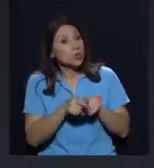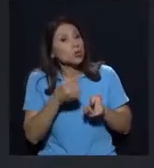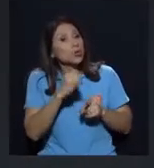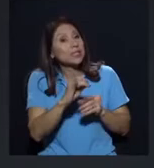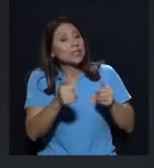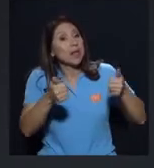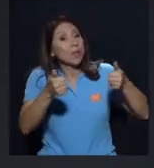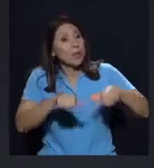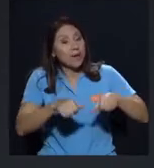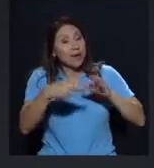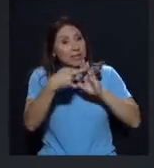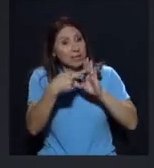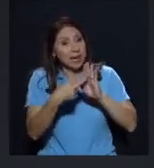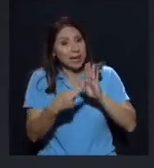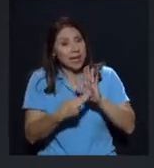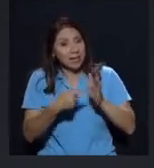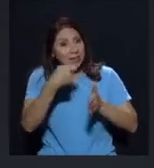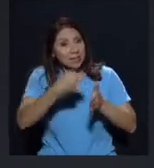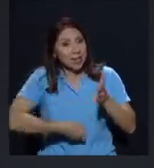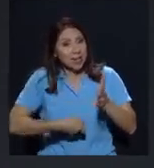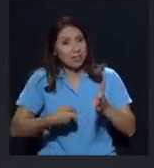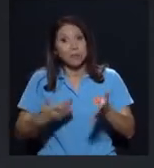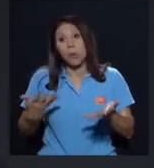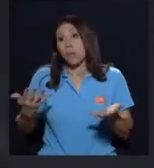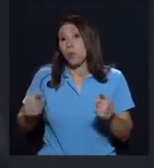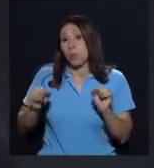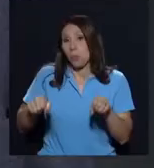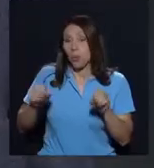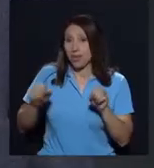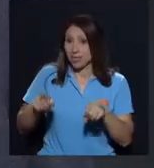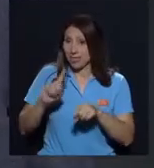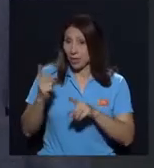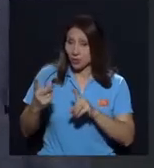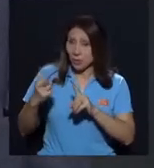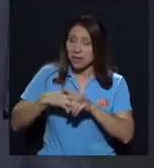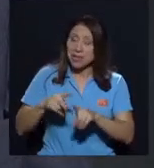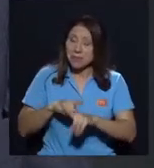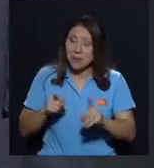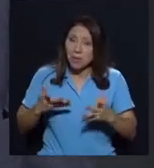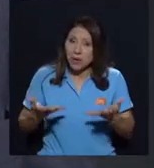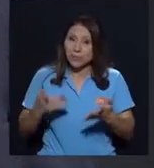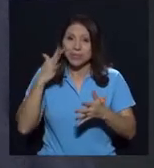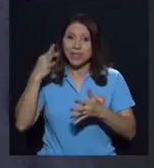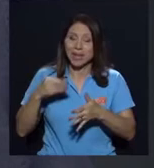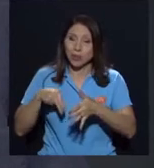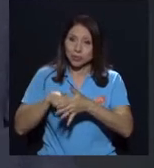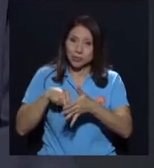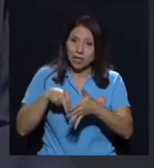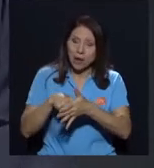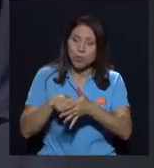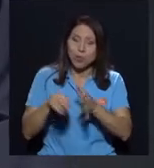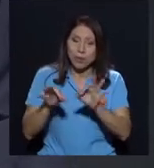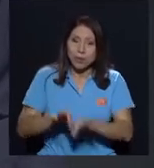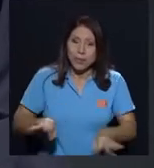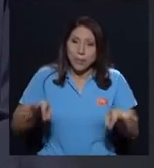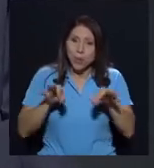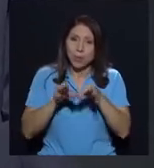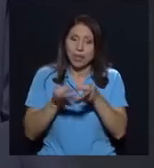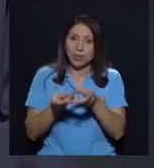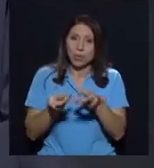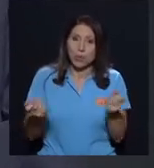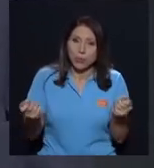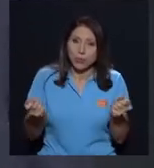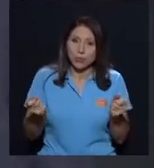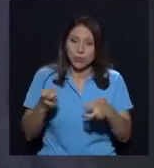fiscales bueno tal vez pudiera ser ejemplar el esquema bueno pero creo que eso es un obstáculo importante para el nuevo problema actual el otro